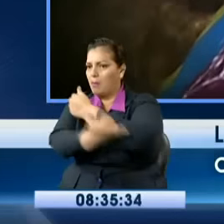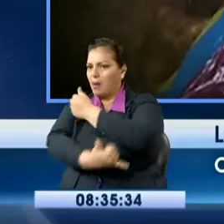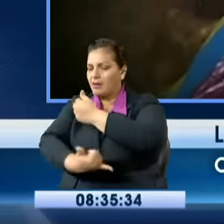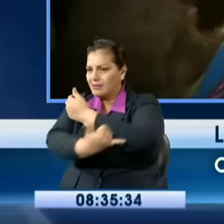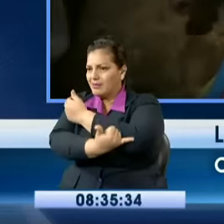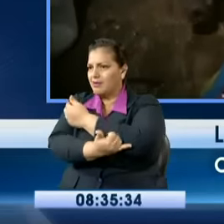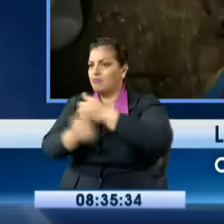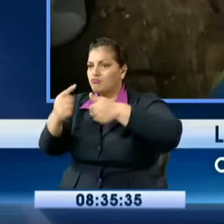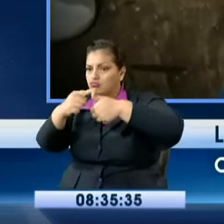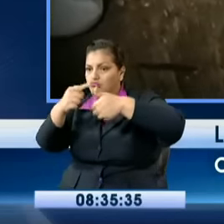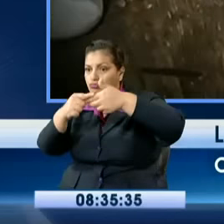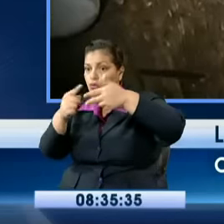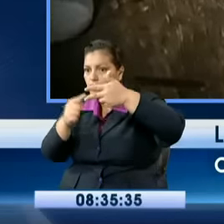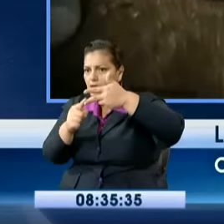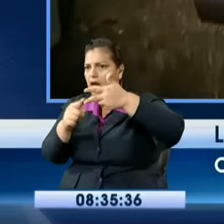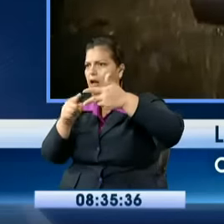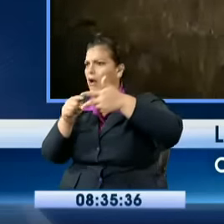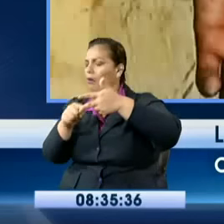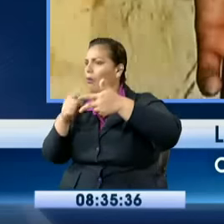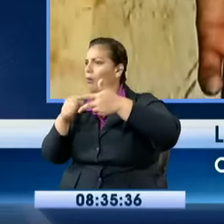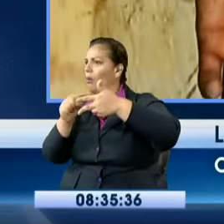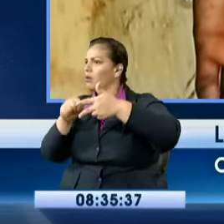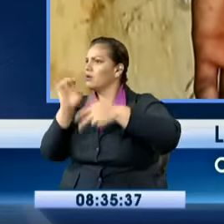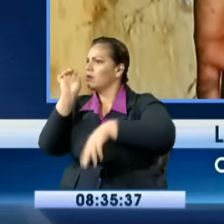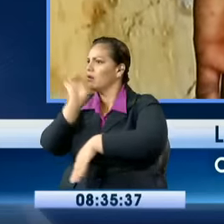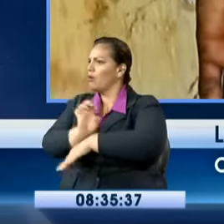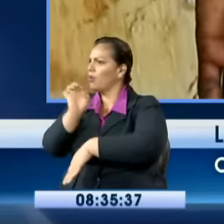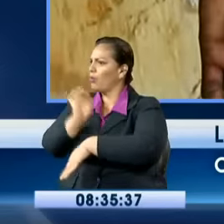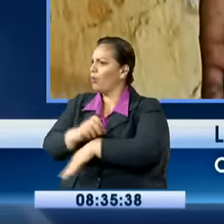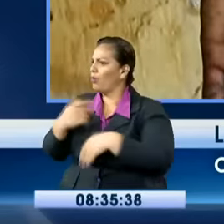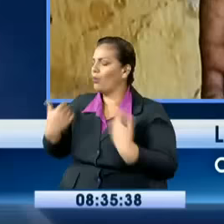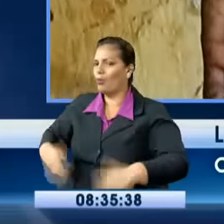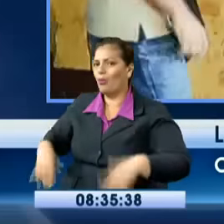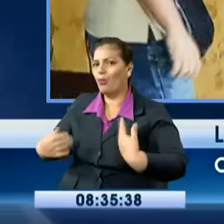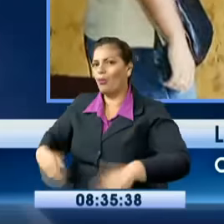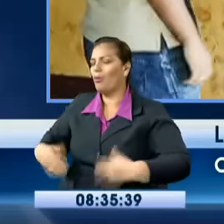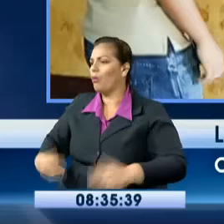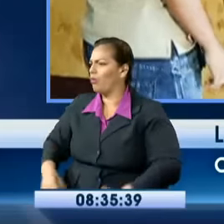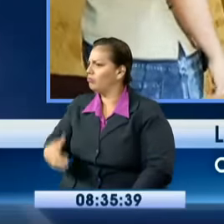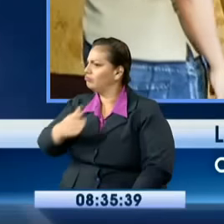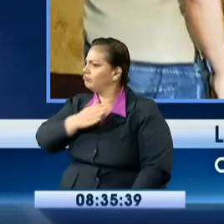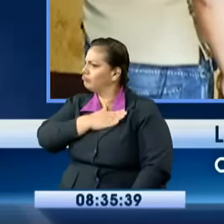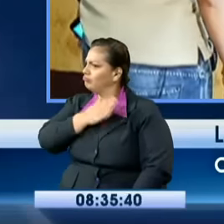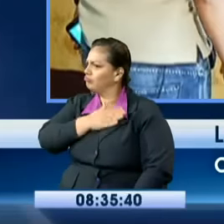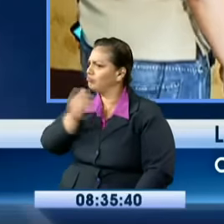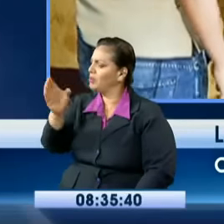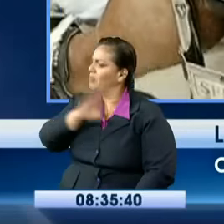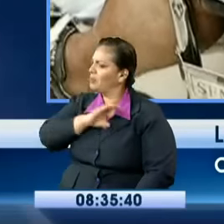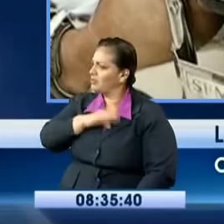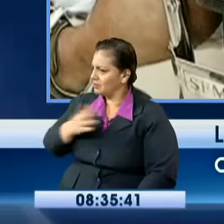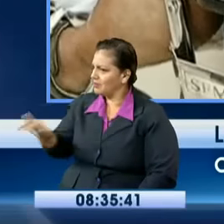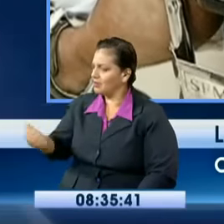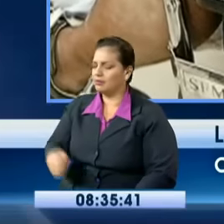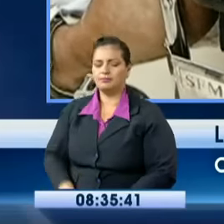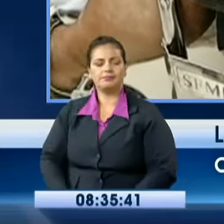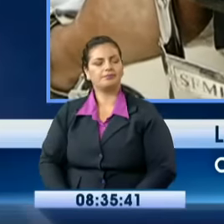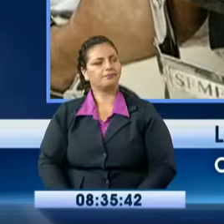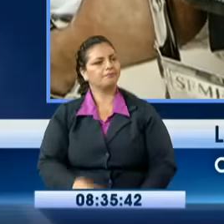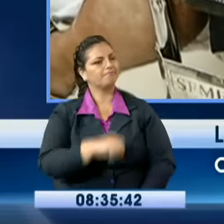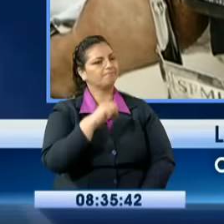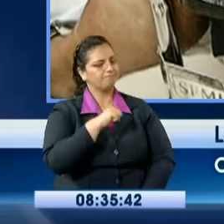Y lógicamente, como digo, fortalece esa confianza que debemos tener con nuestra institución, ¿no? Definitivamente el hecho de que